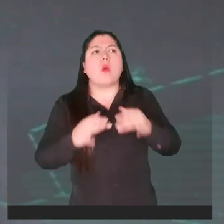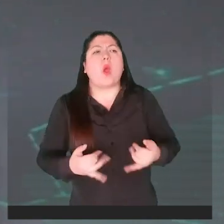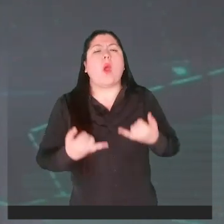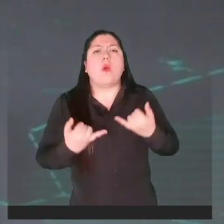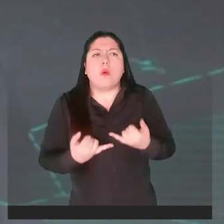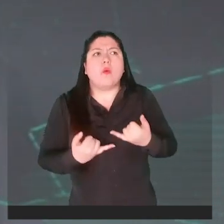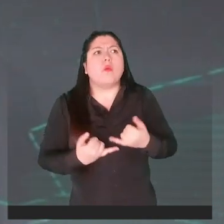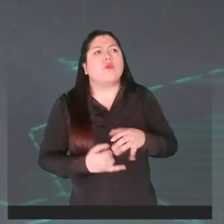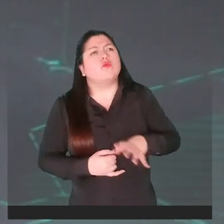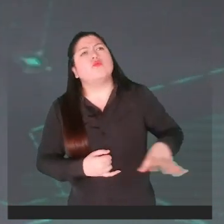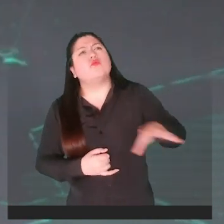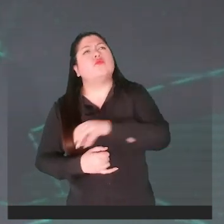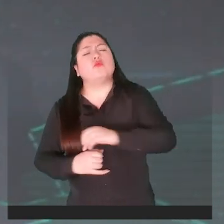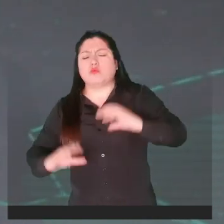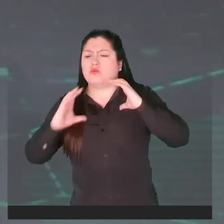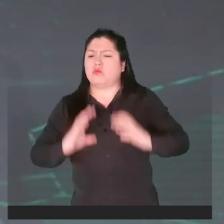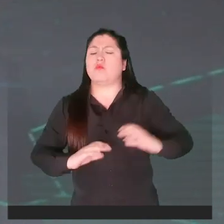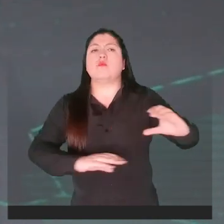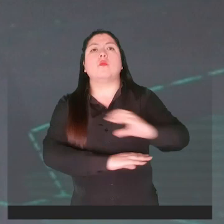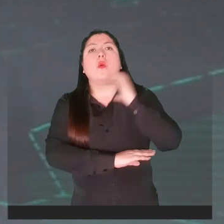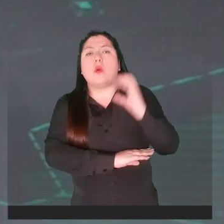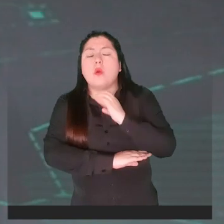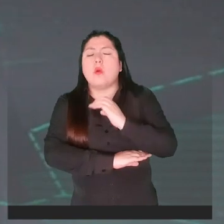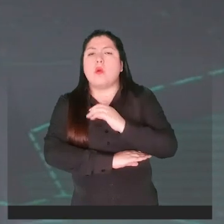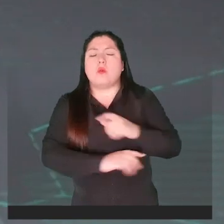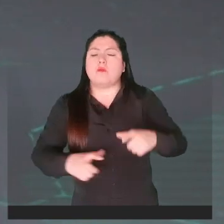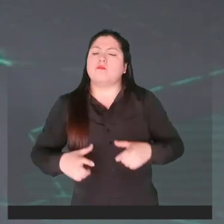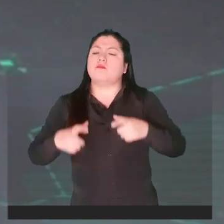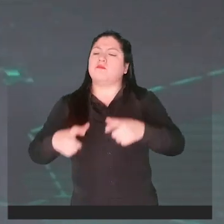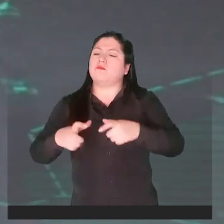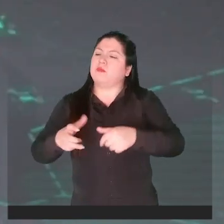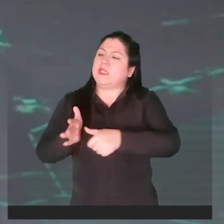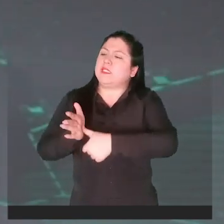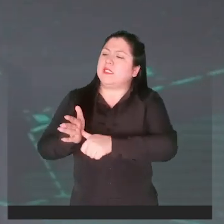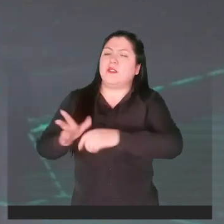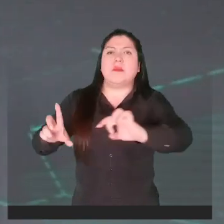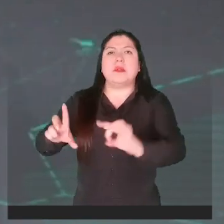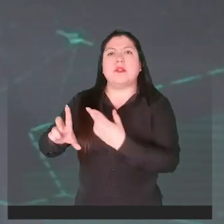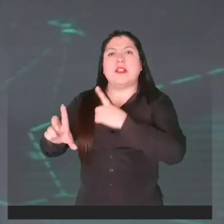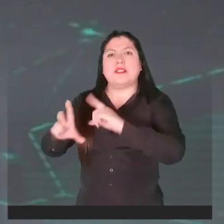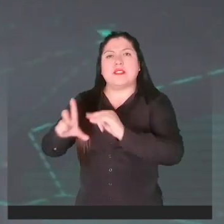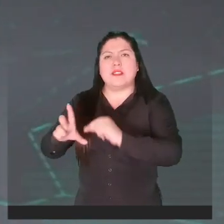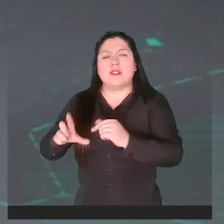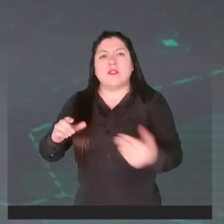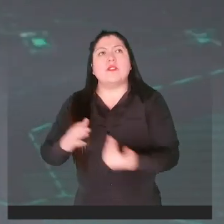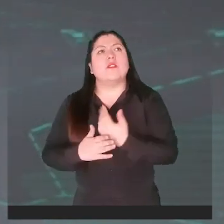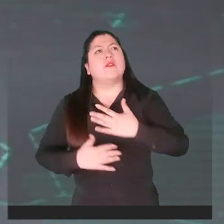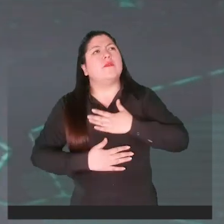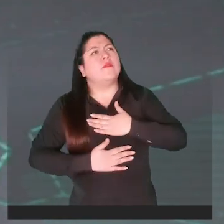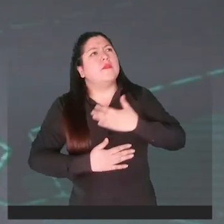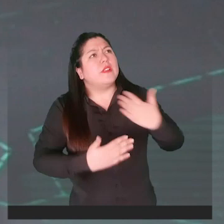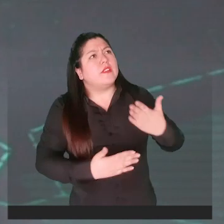hoy estemos dándole a los colombianos esta nueva cédula de ciudadanía. Mi felicitación de nuevo,